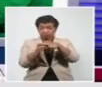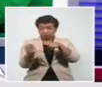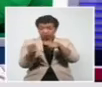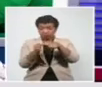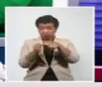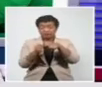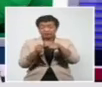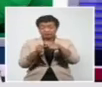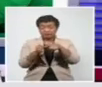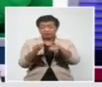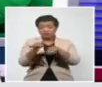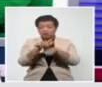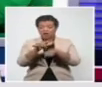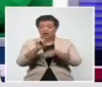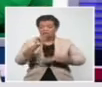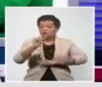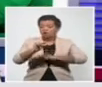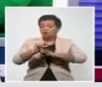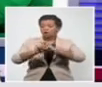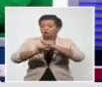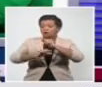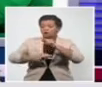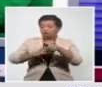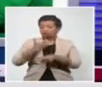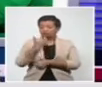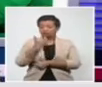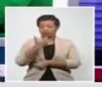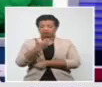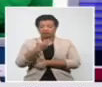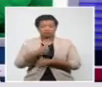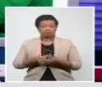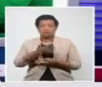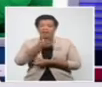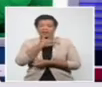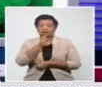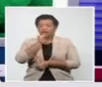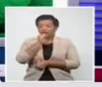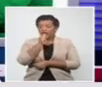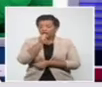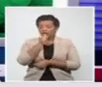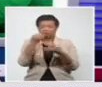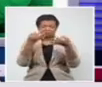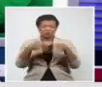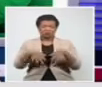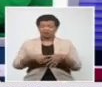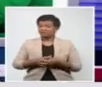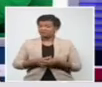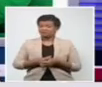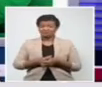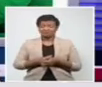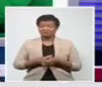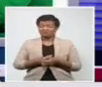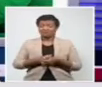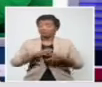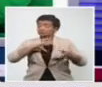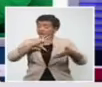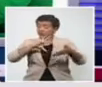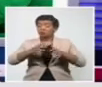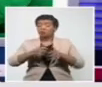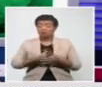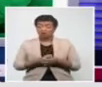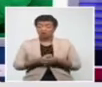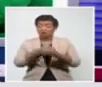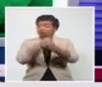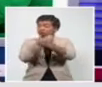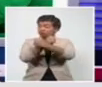lejos de, como piensan algunos, es un catarro común, cuando se asocian algunos factores de riesgo. Y hemos visto